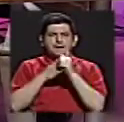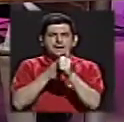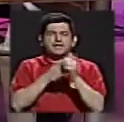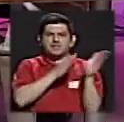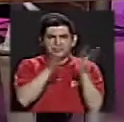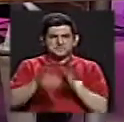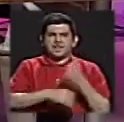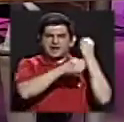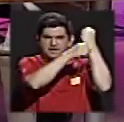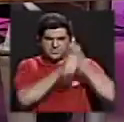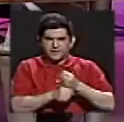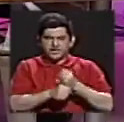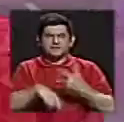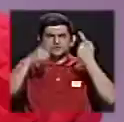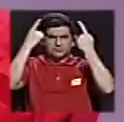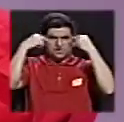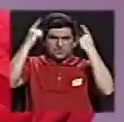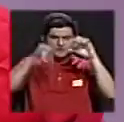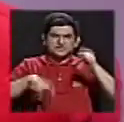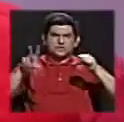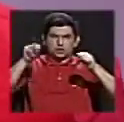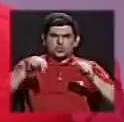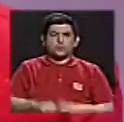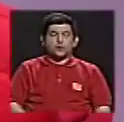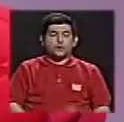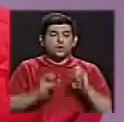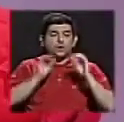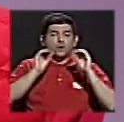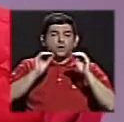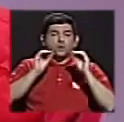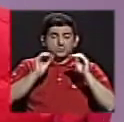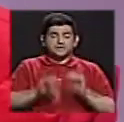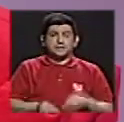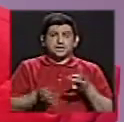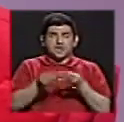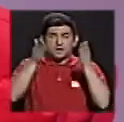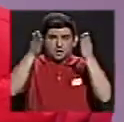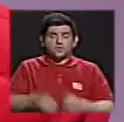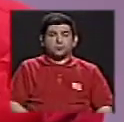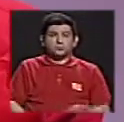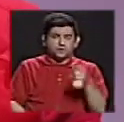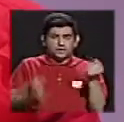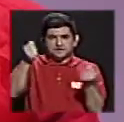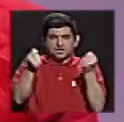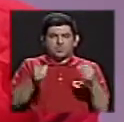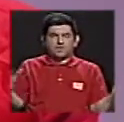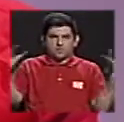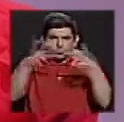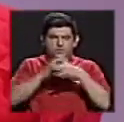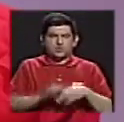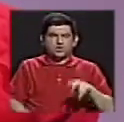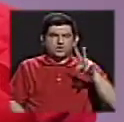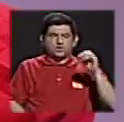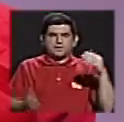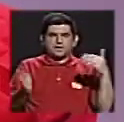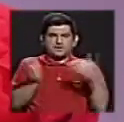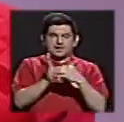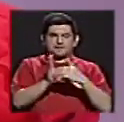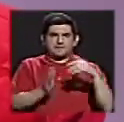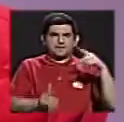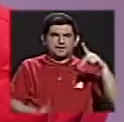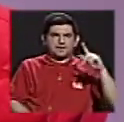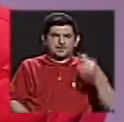la federación para poder si eran efectivos o no, era enseñar a los productores a llenar los contenedores juntos, ¿verdad? Entonces, hay contenedores de 20.000 kilos que los están